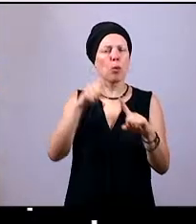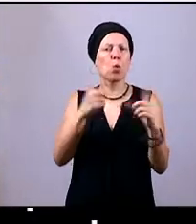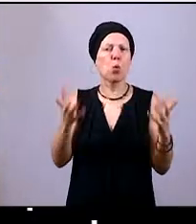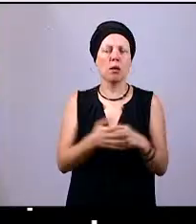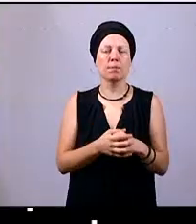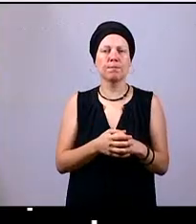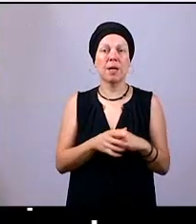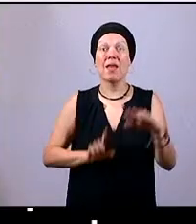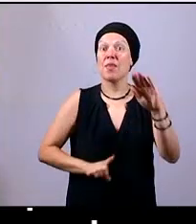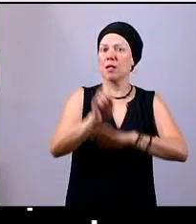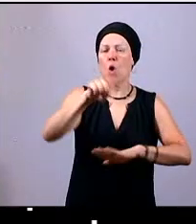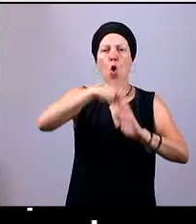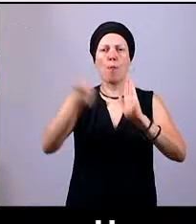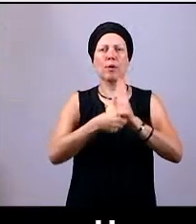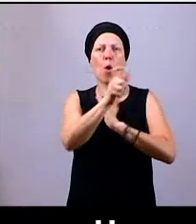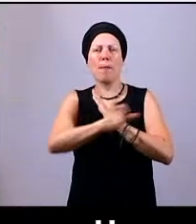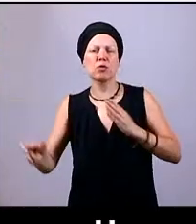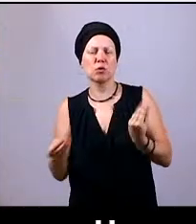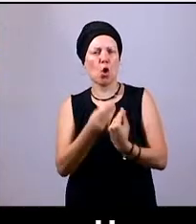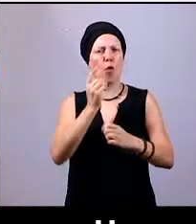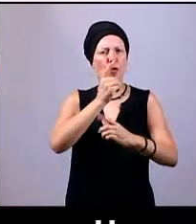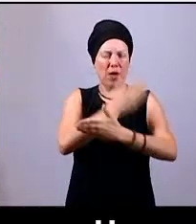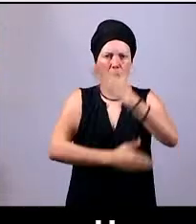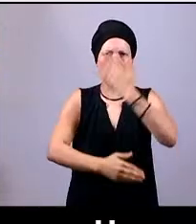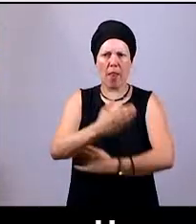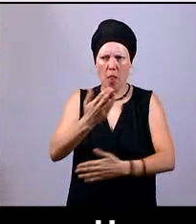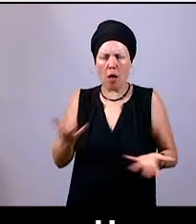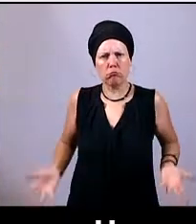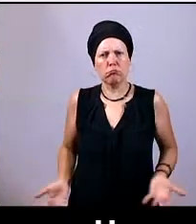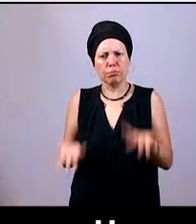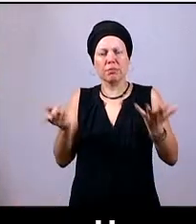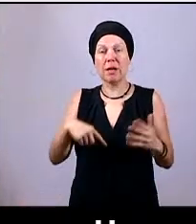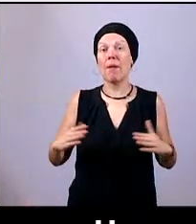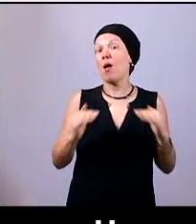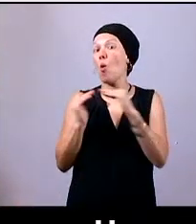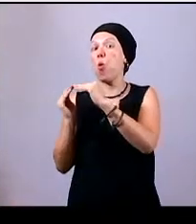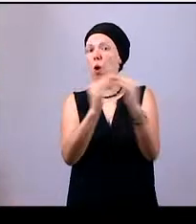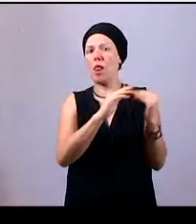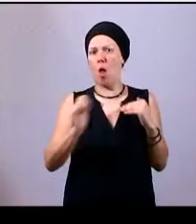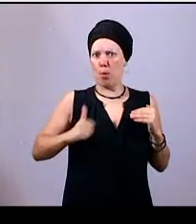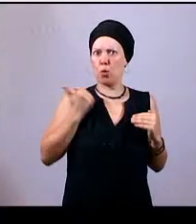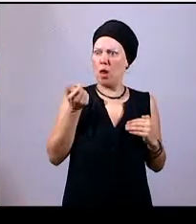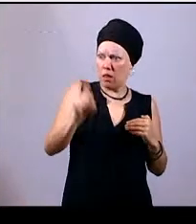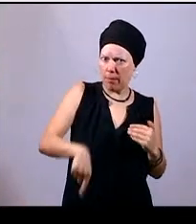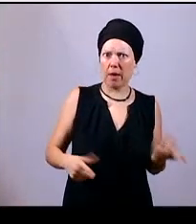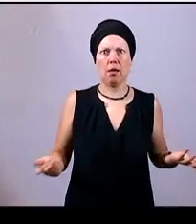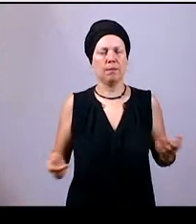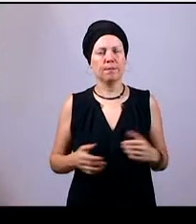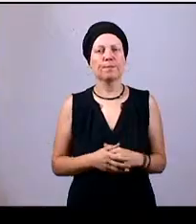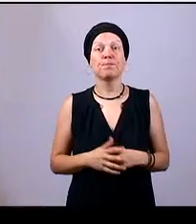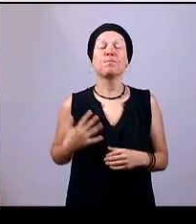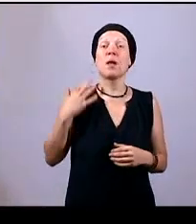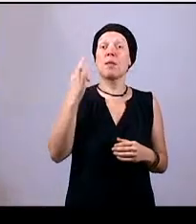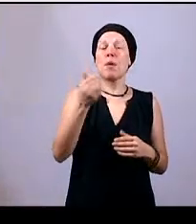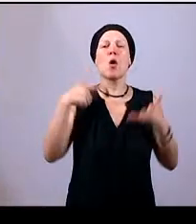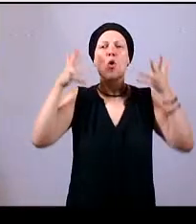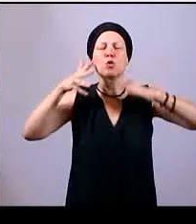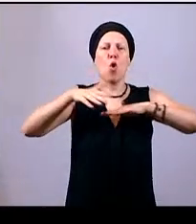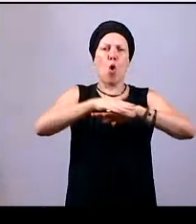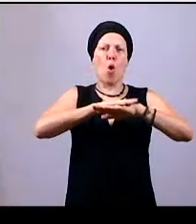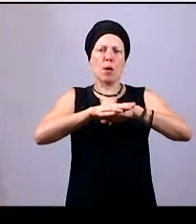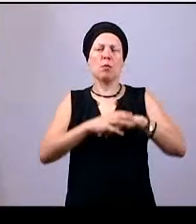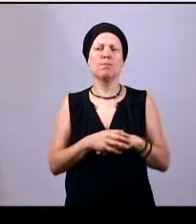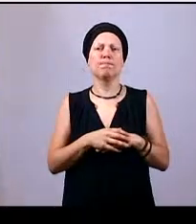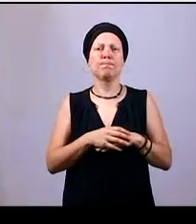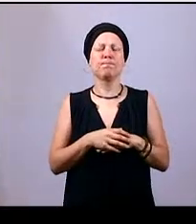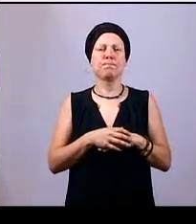el desarrollo integral de las personas con discapacidad y la igualdad de oportunidades. Y además, el Consejo de Gobierno ha